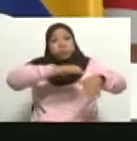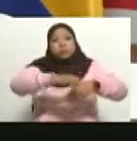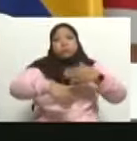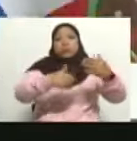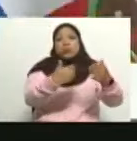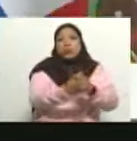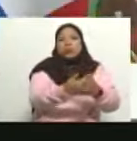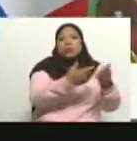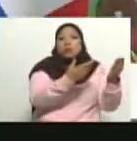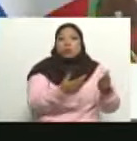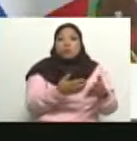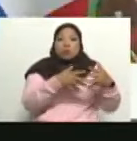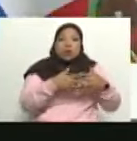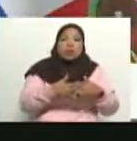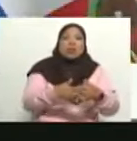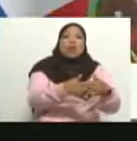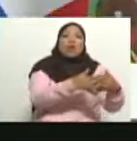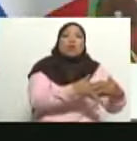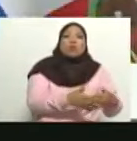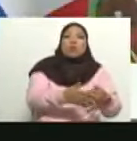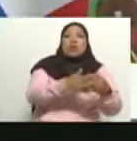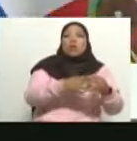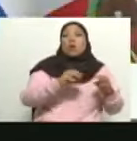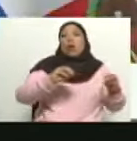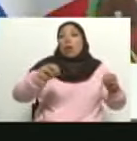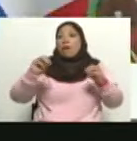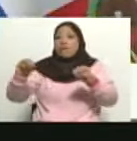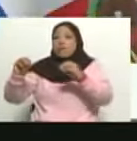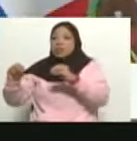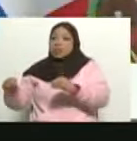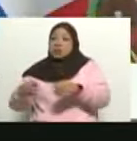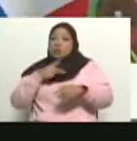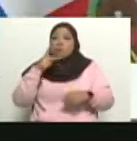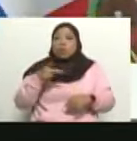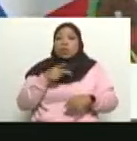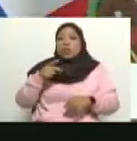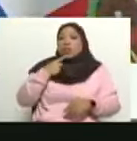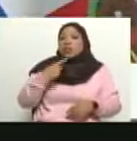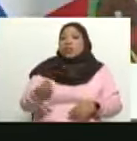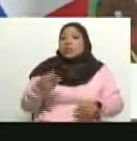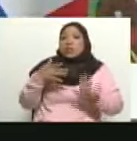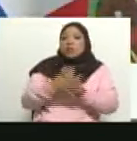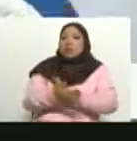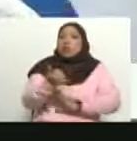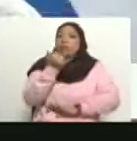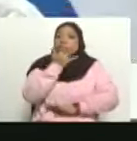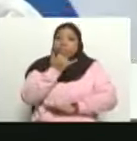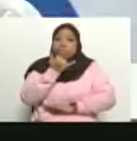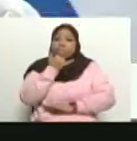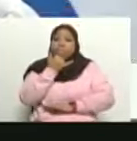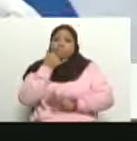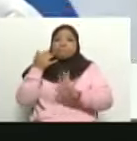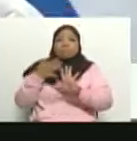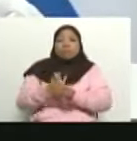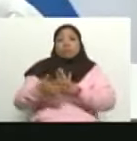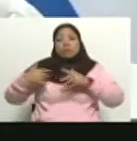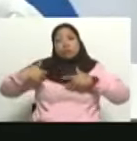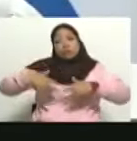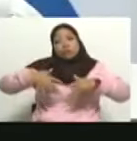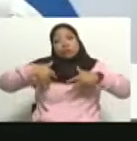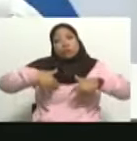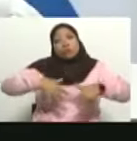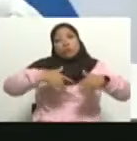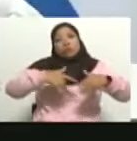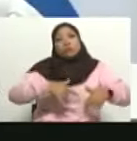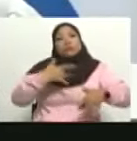de acogida, sobre todo Estados Unidos, que ha diseñado políticas erráticas en materia de migración, y también ha sido uno